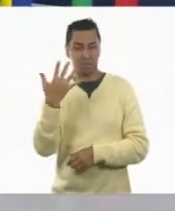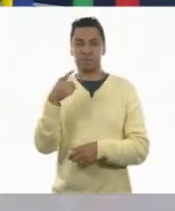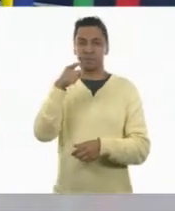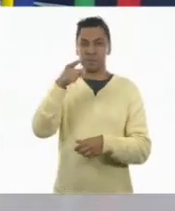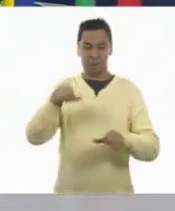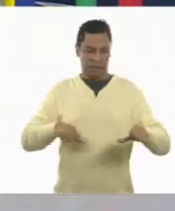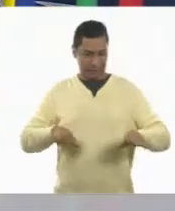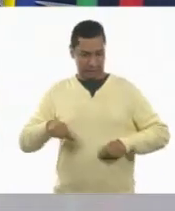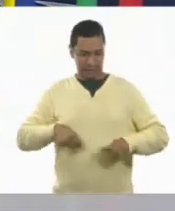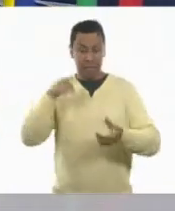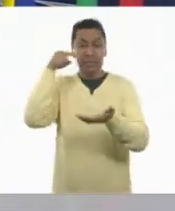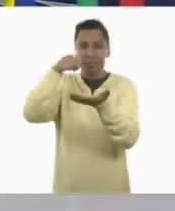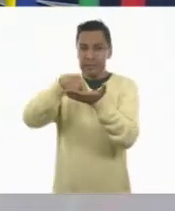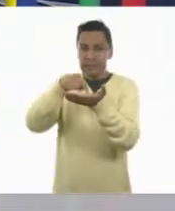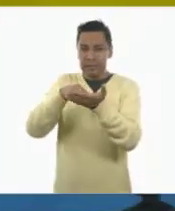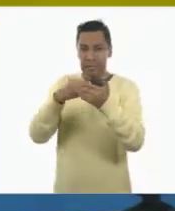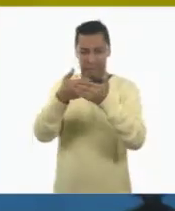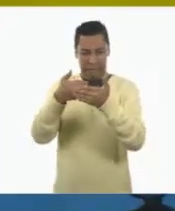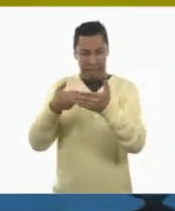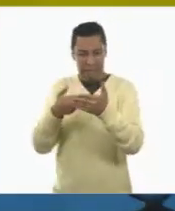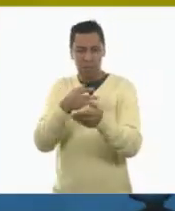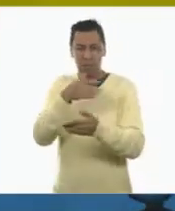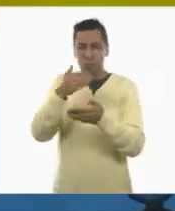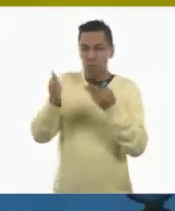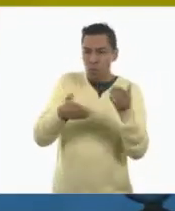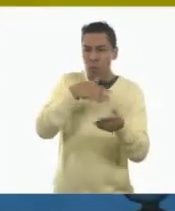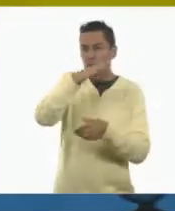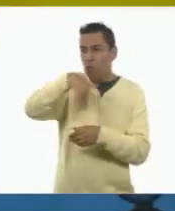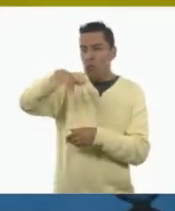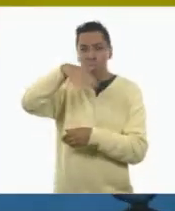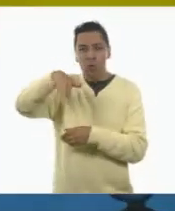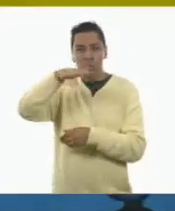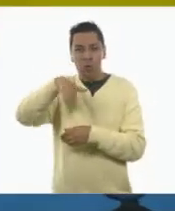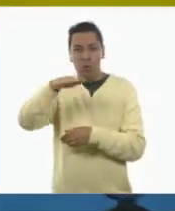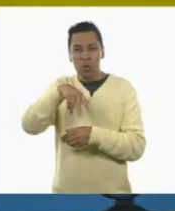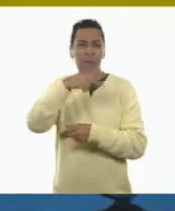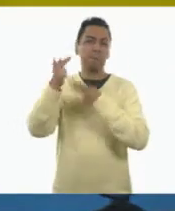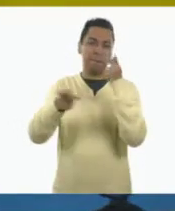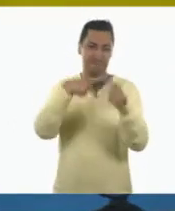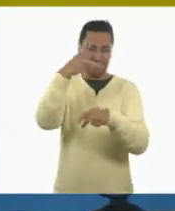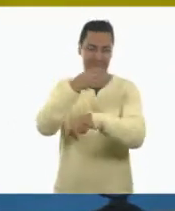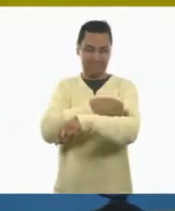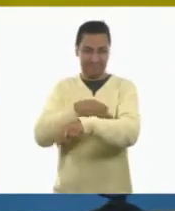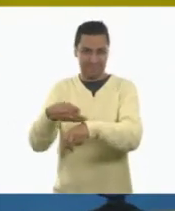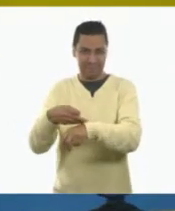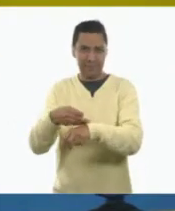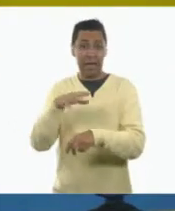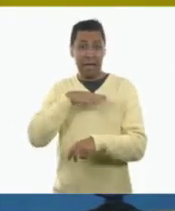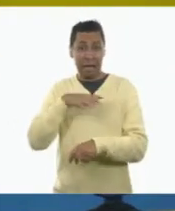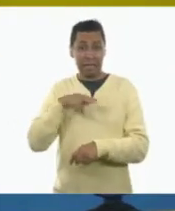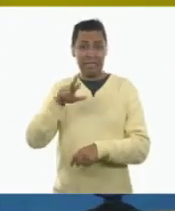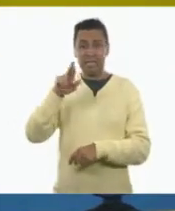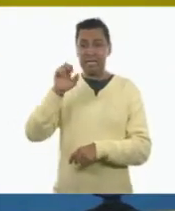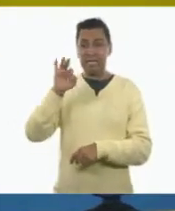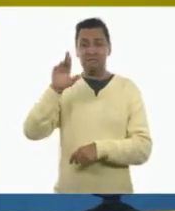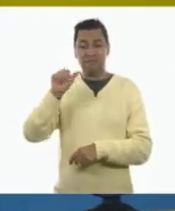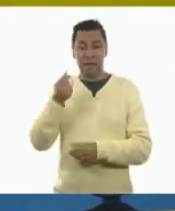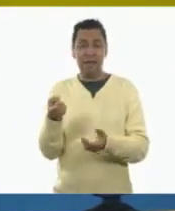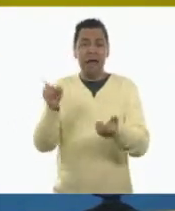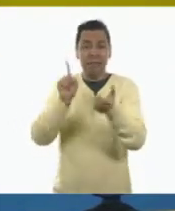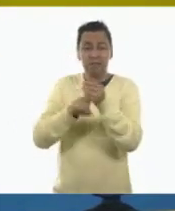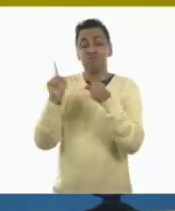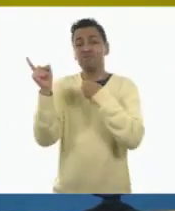las actividades buscan más refranes y en esos refranes que van buscando van escribiendo lo que para